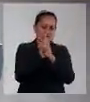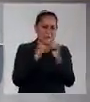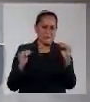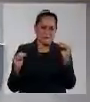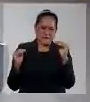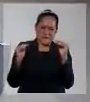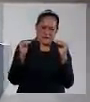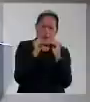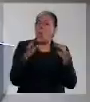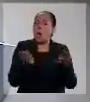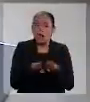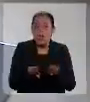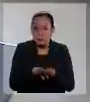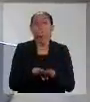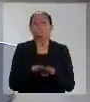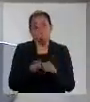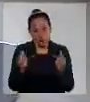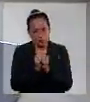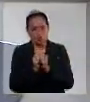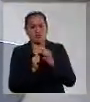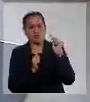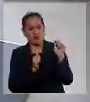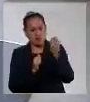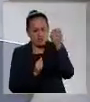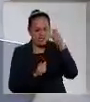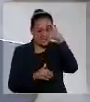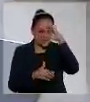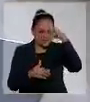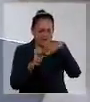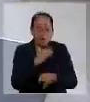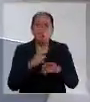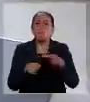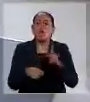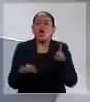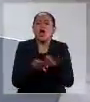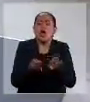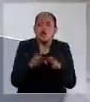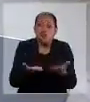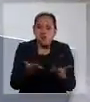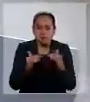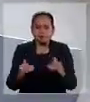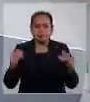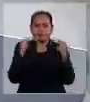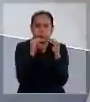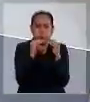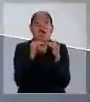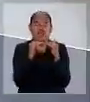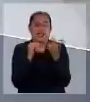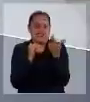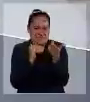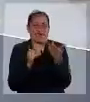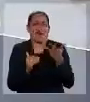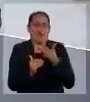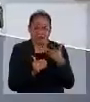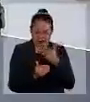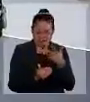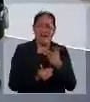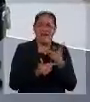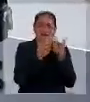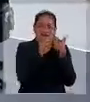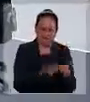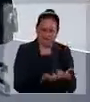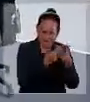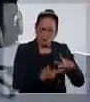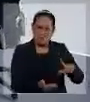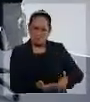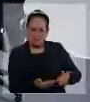que se necesitan hasta en México. Hasta ahora no se ha logrado. ¿Cómo lo logrará usted? Pues teniendo el dinero, lo tenemos. El dinero existe en el gobierno,